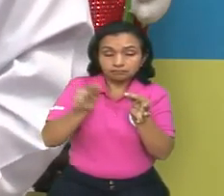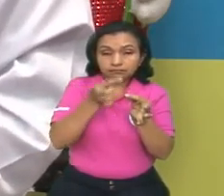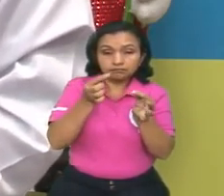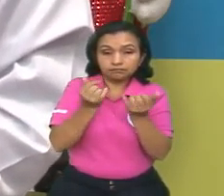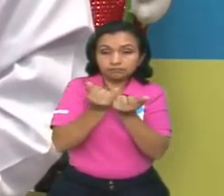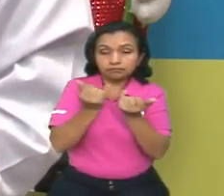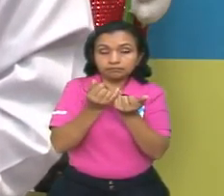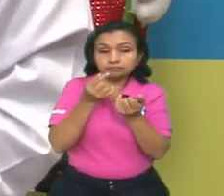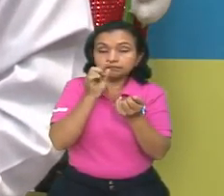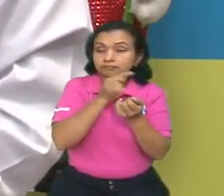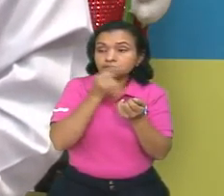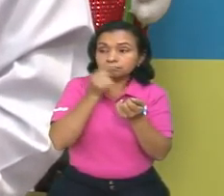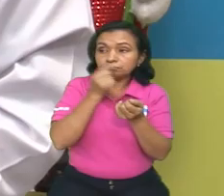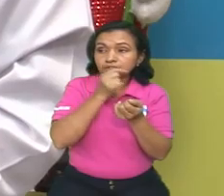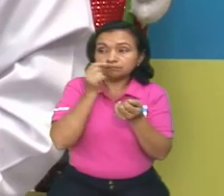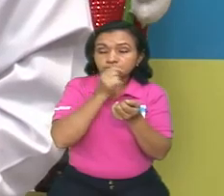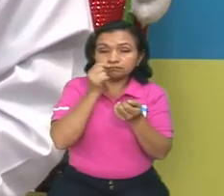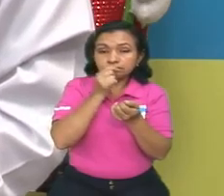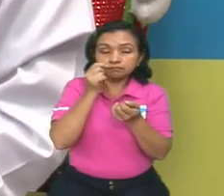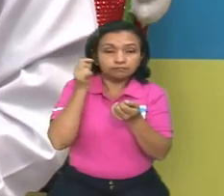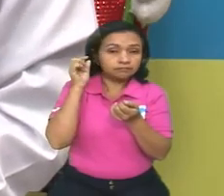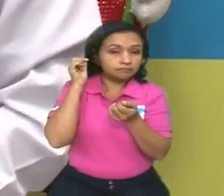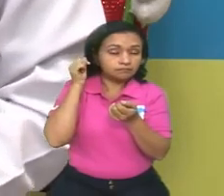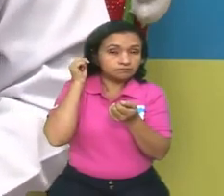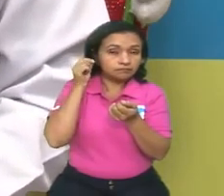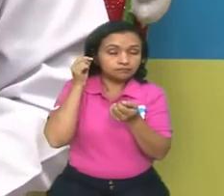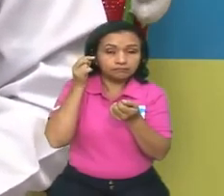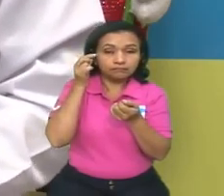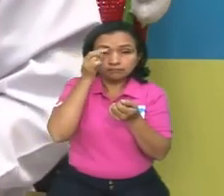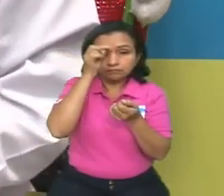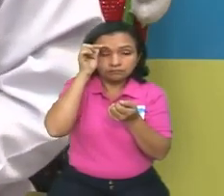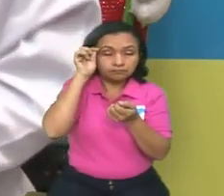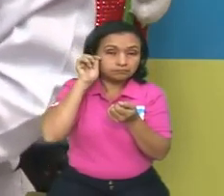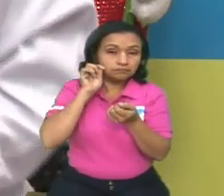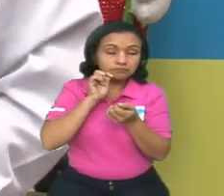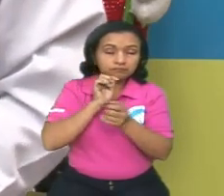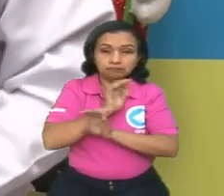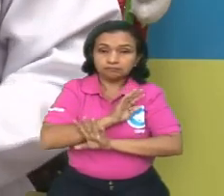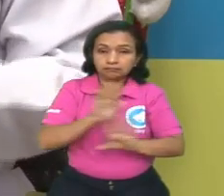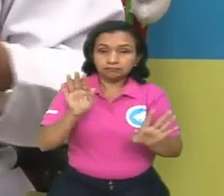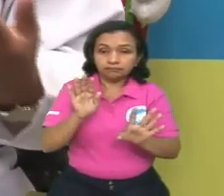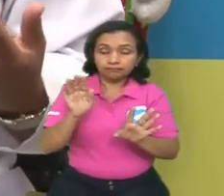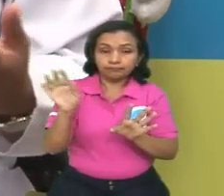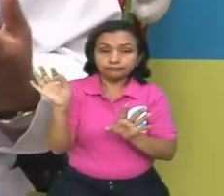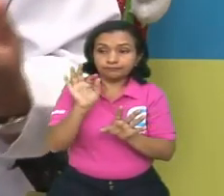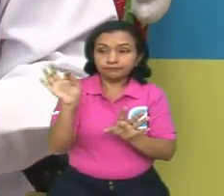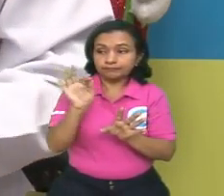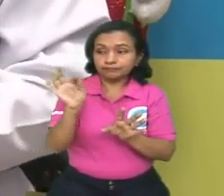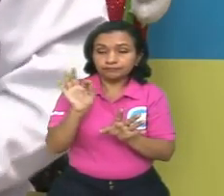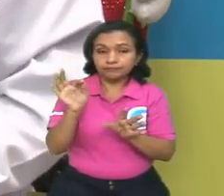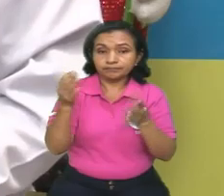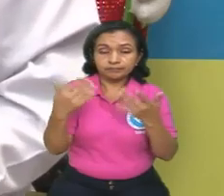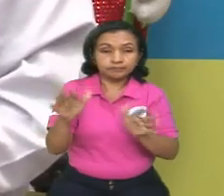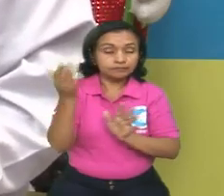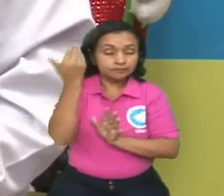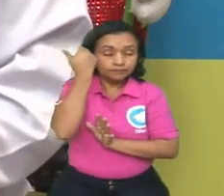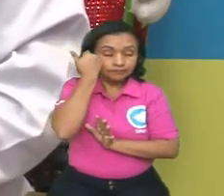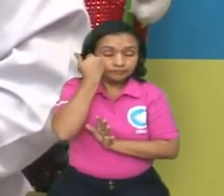haga así con un cepillito muy suavemente en la cara, no molesta. La posición, la